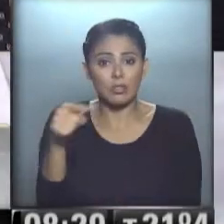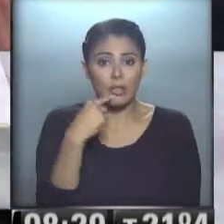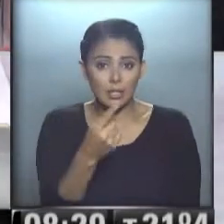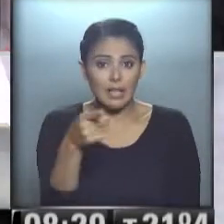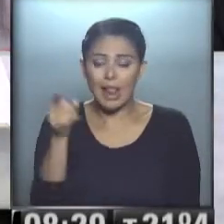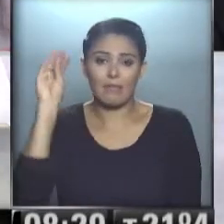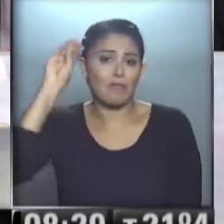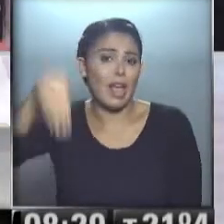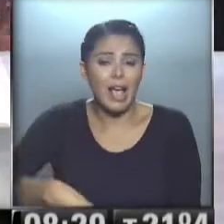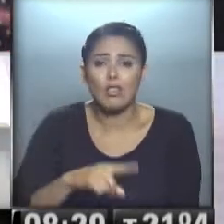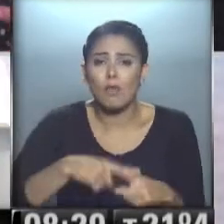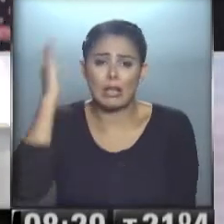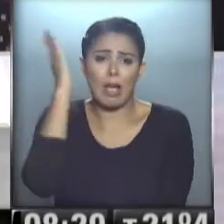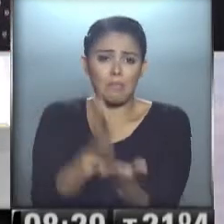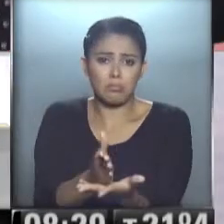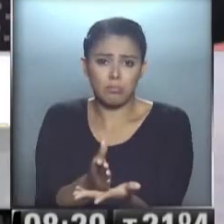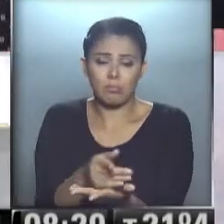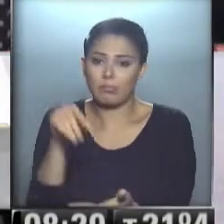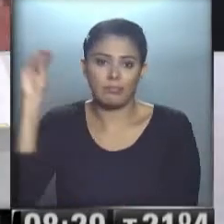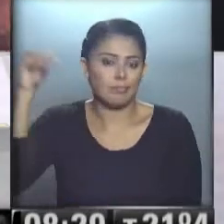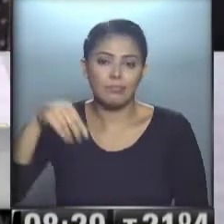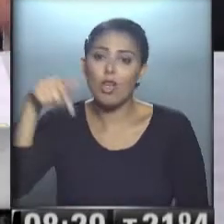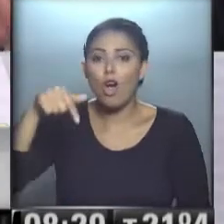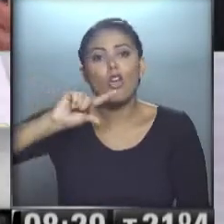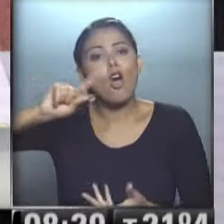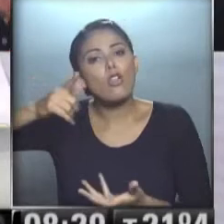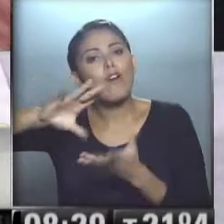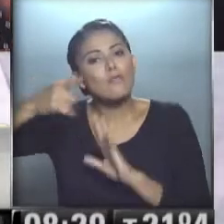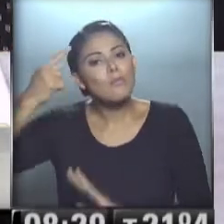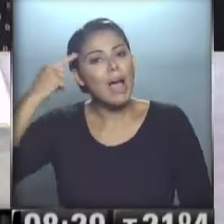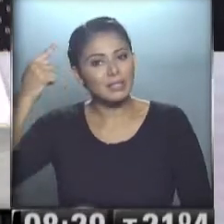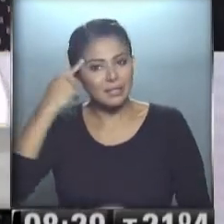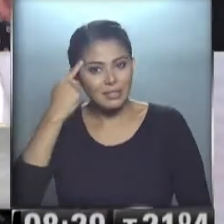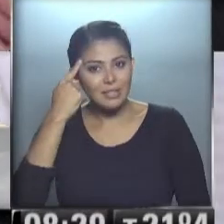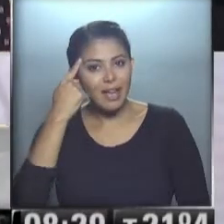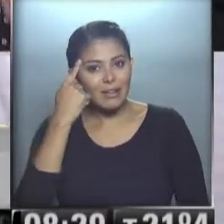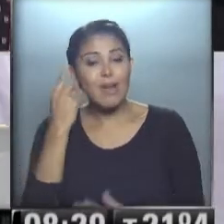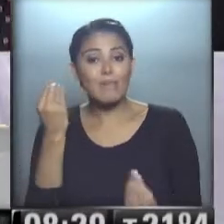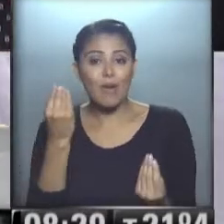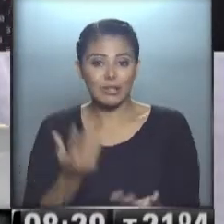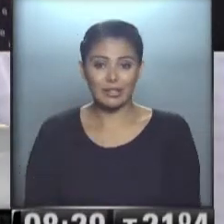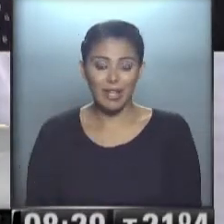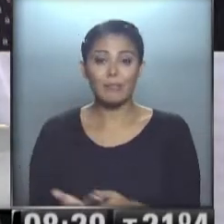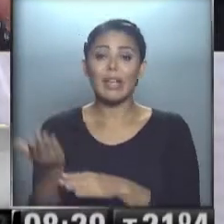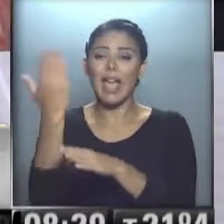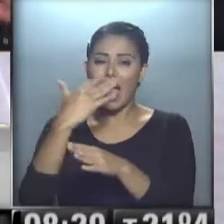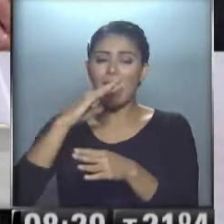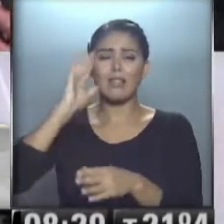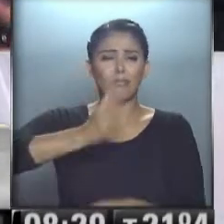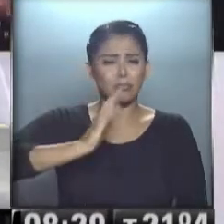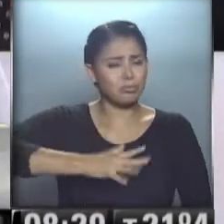fracasó esa política que hoy tiene otra otra forma de ver porque justamente este este tipo de violencia